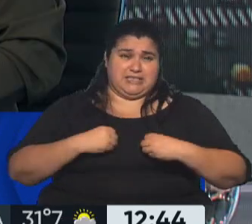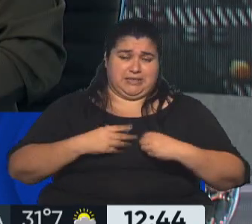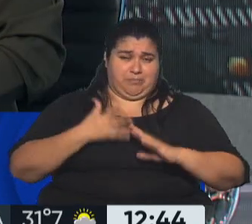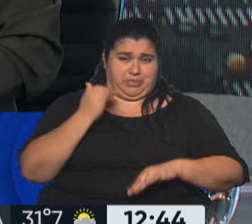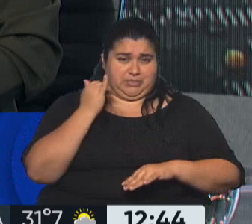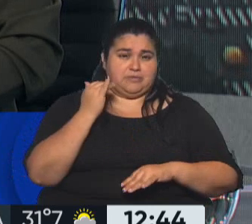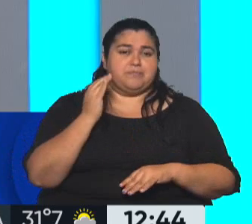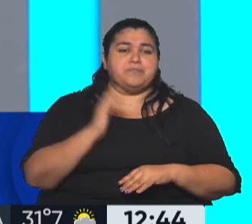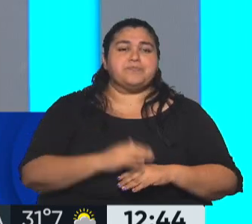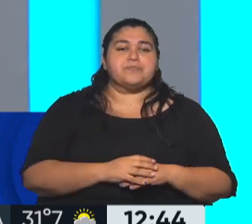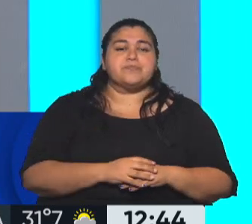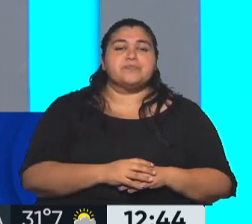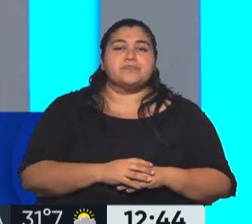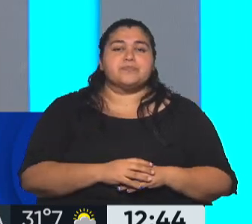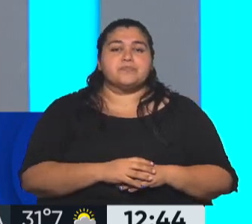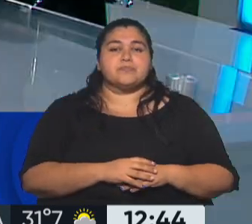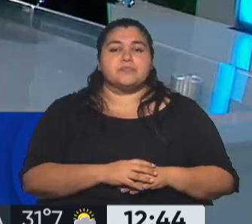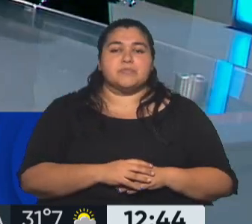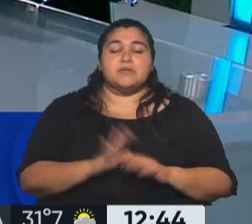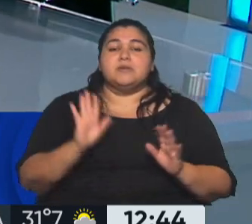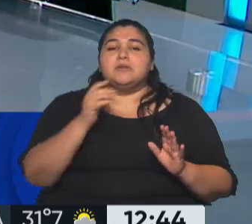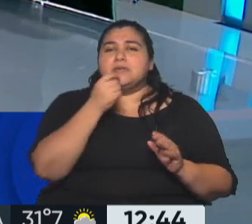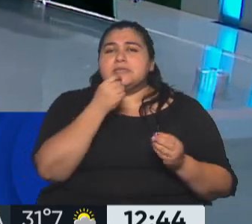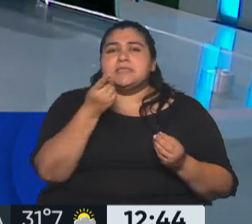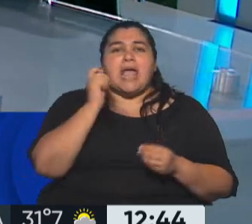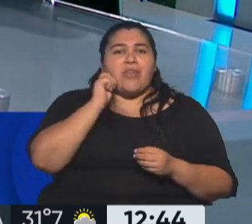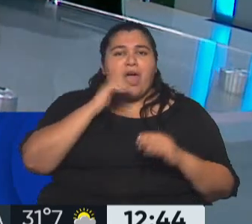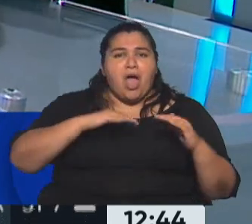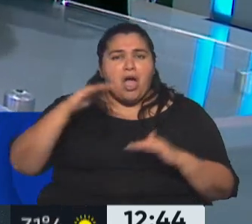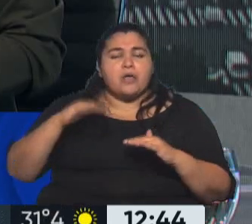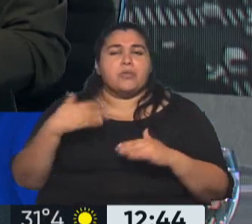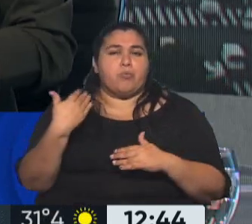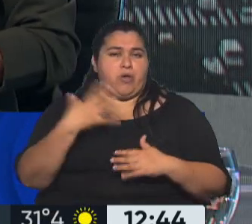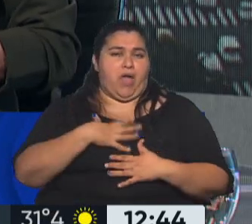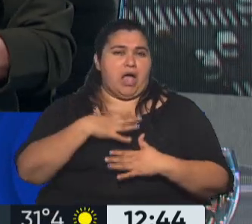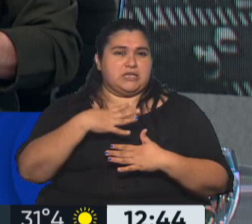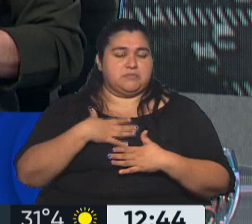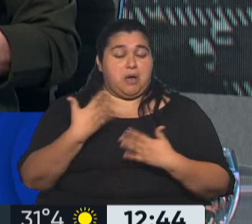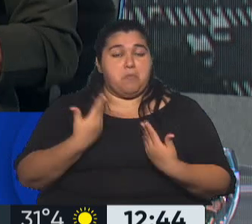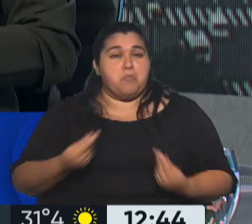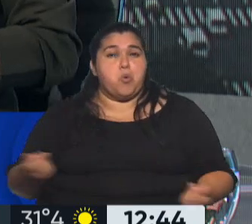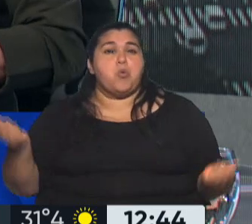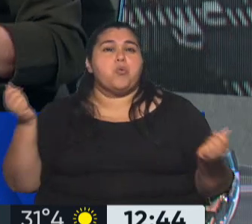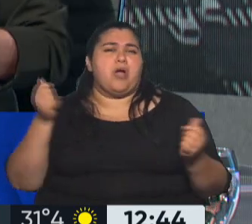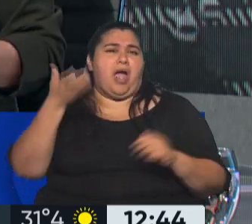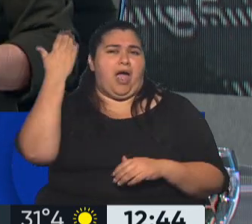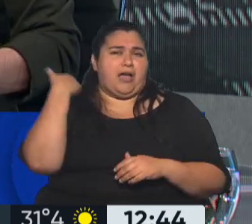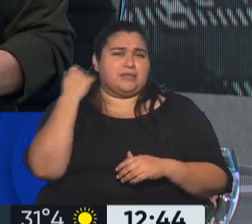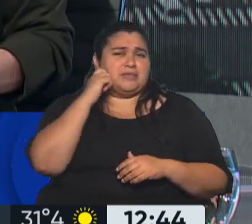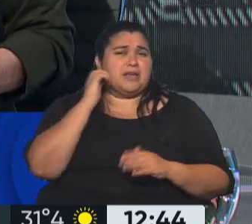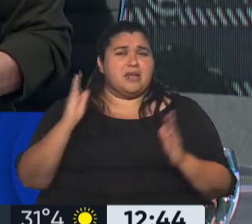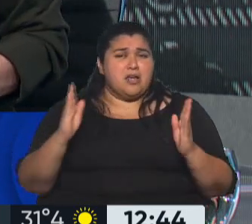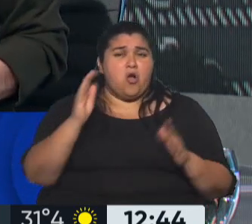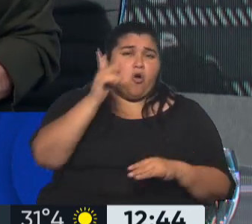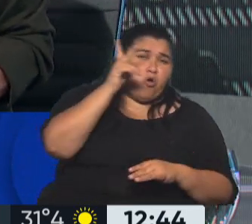le dice? Sibilancias. Doctor, ¿hay determinadas edades en las que el asma se puede retirar? En algún momento se señalaba que entre los 8 y los